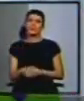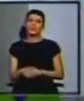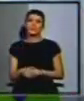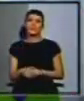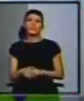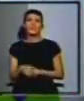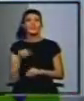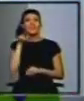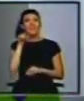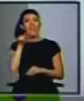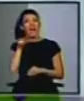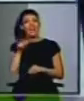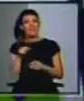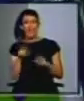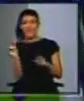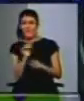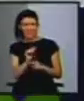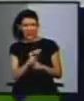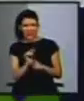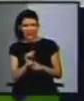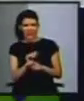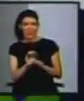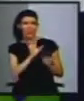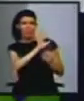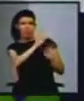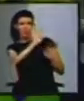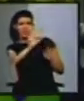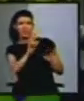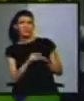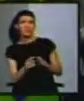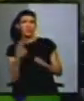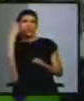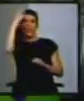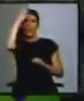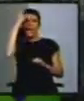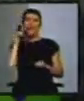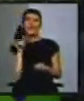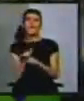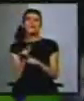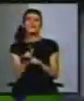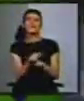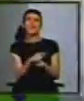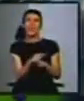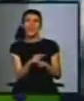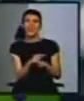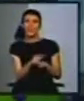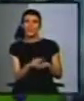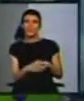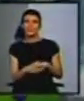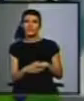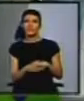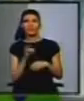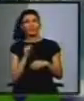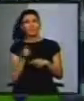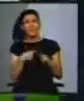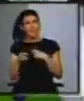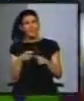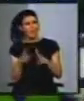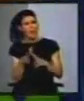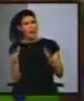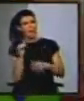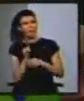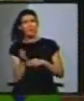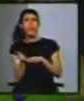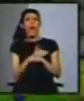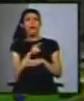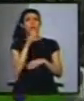Esta galería de precios bajos es el reino del producto falsificado. ¿Y estas se venden harto? Se venden harto, están saliendo harto, que